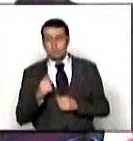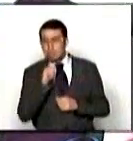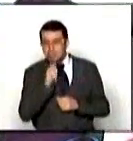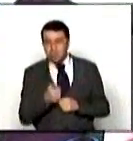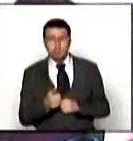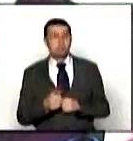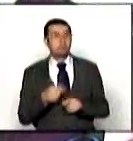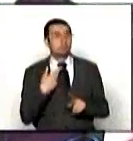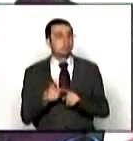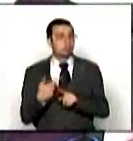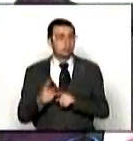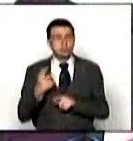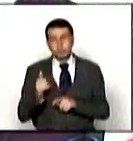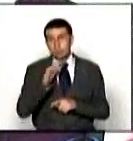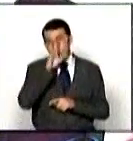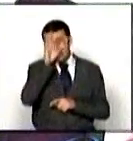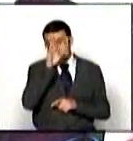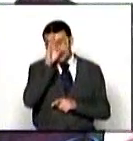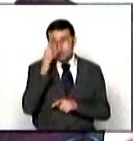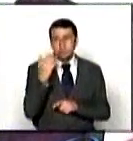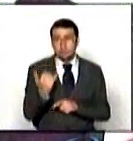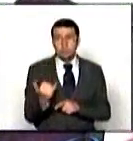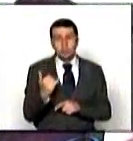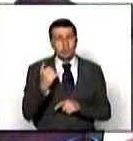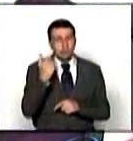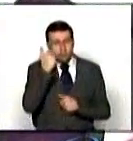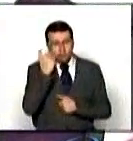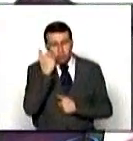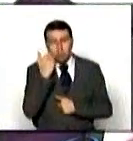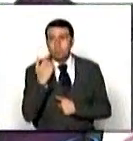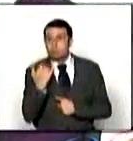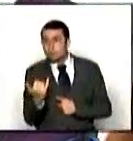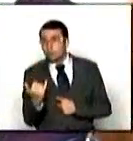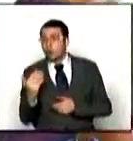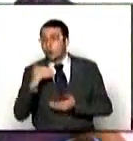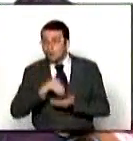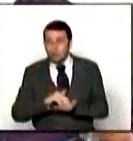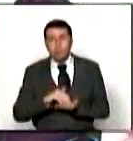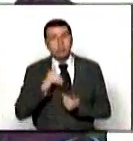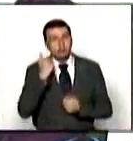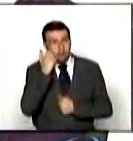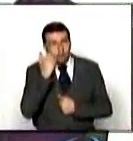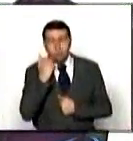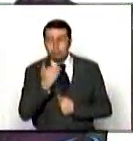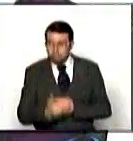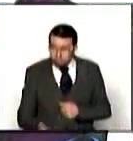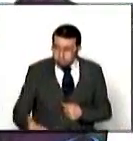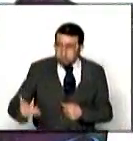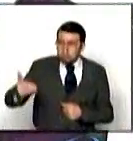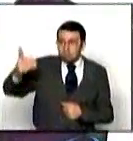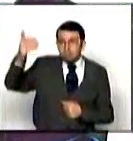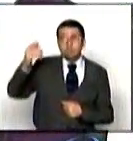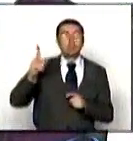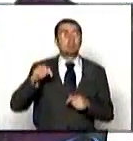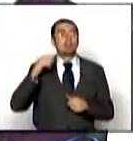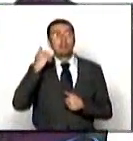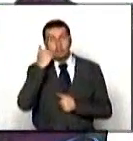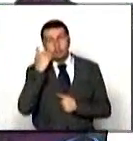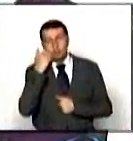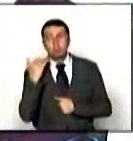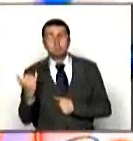reacciones constantes y crónicas que van a hacer un niño enfermo, un adolescente enfermo y un adulto también, muchas veces con